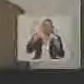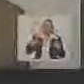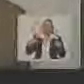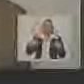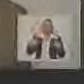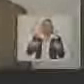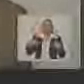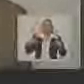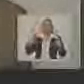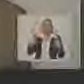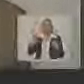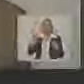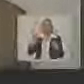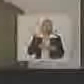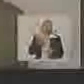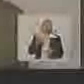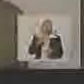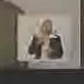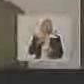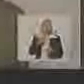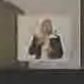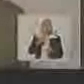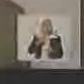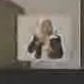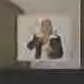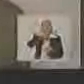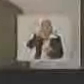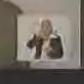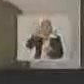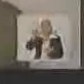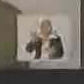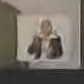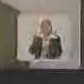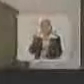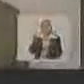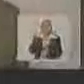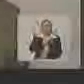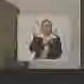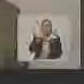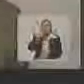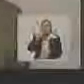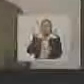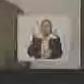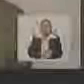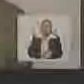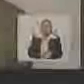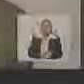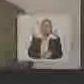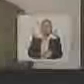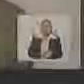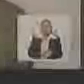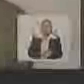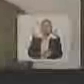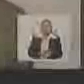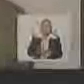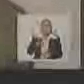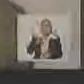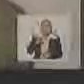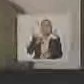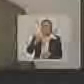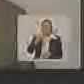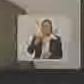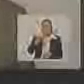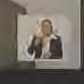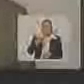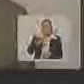las conductas que van a dar consecuencia a la comisión de un delito. Si este problema lo